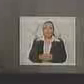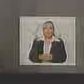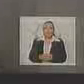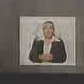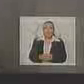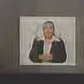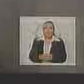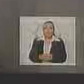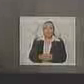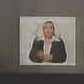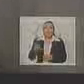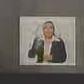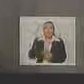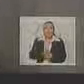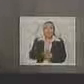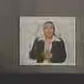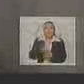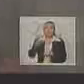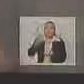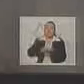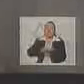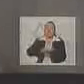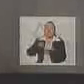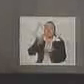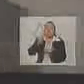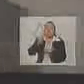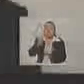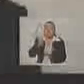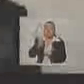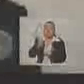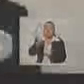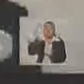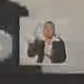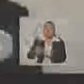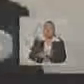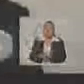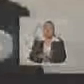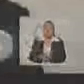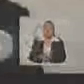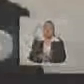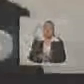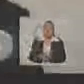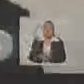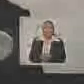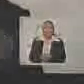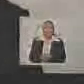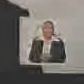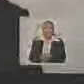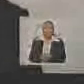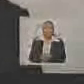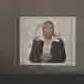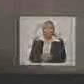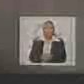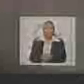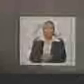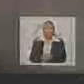partidos Revolucionario Institucional y Verde Ecologista de México. Buenas tardes.